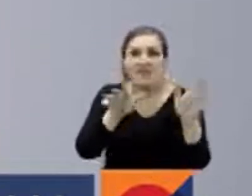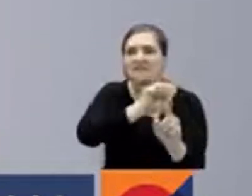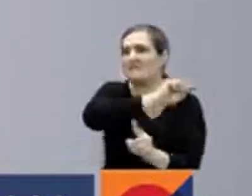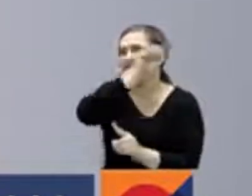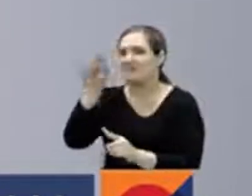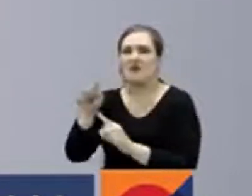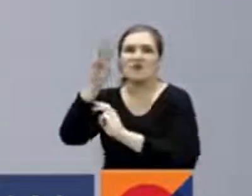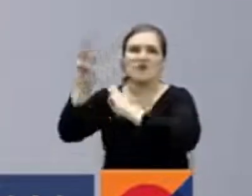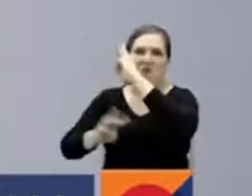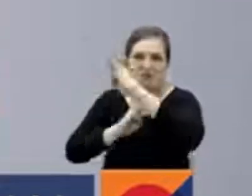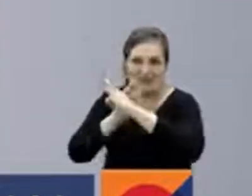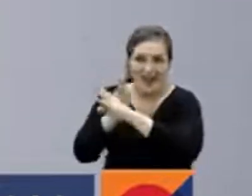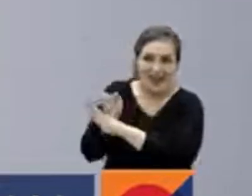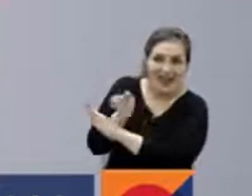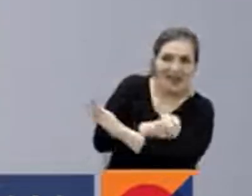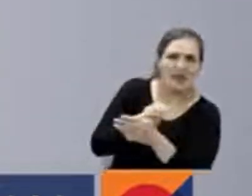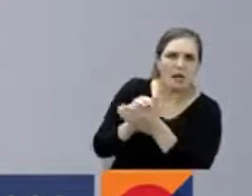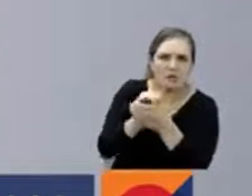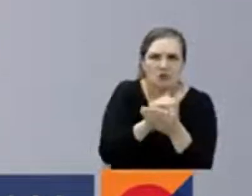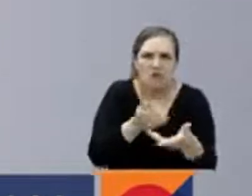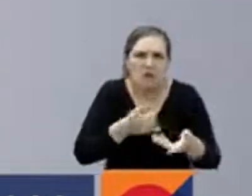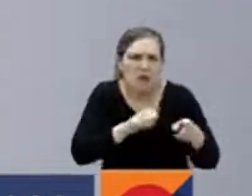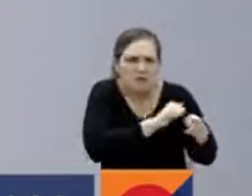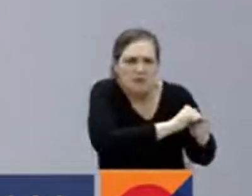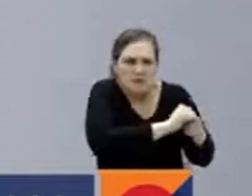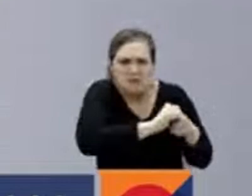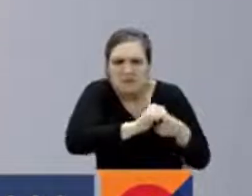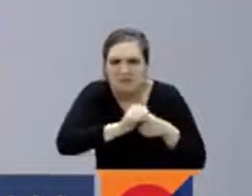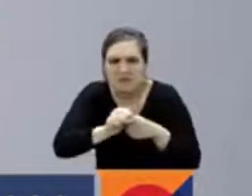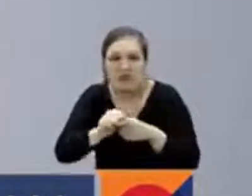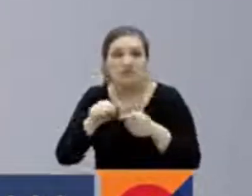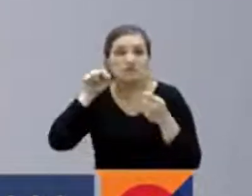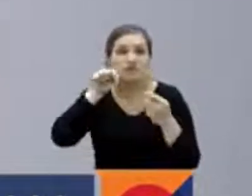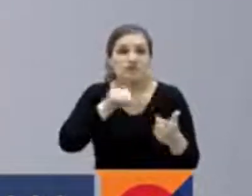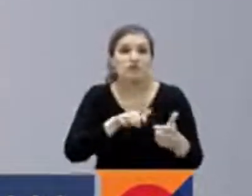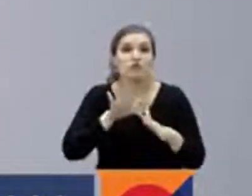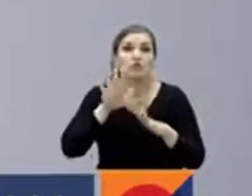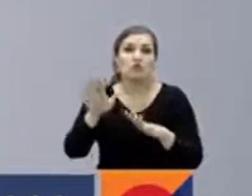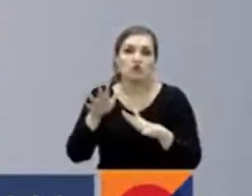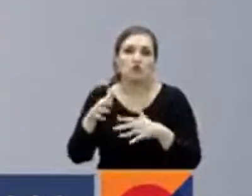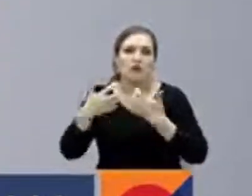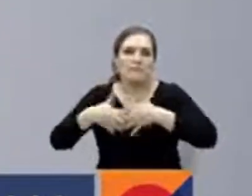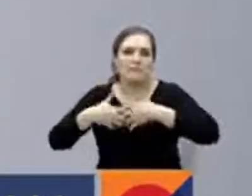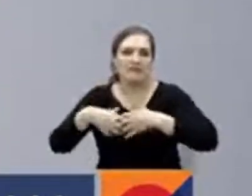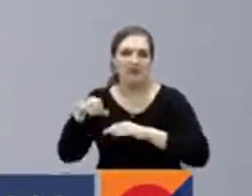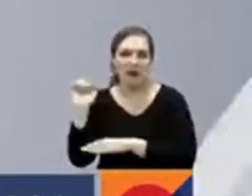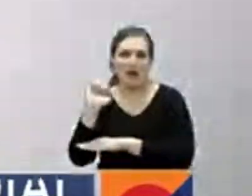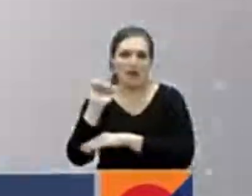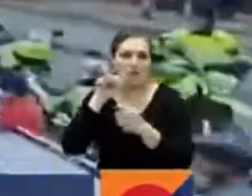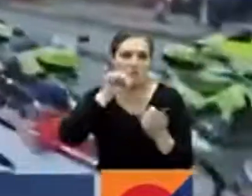jugando amistosos previos. El equipo será patrocinado por una importante casa automotriz.